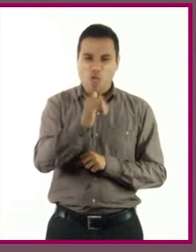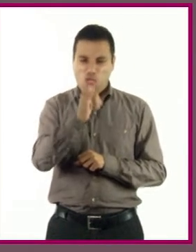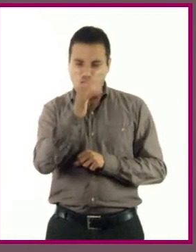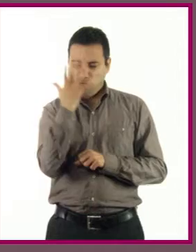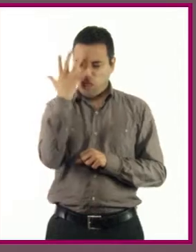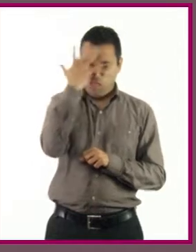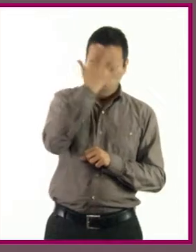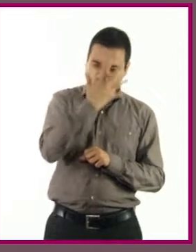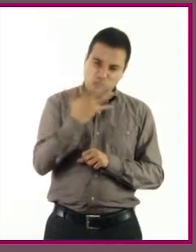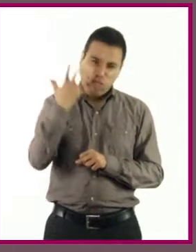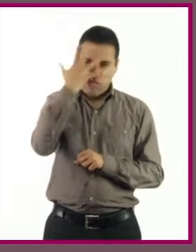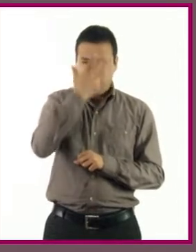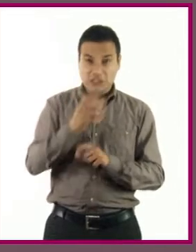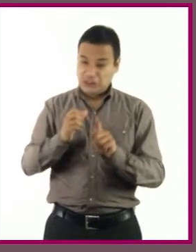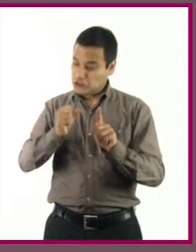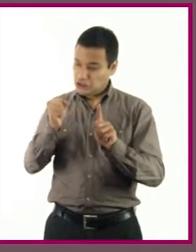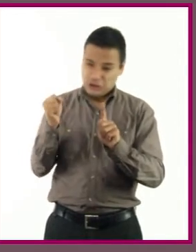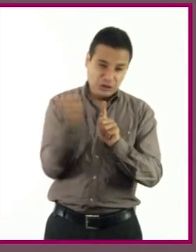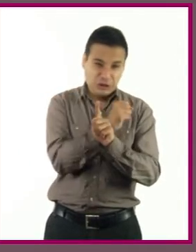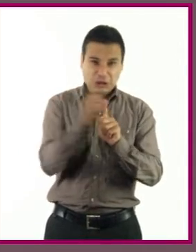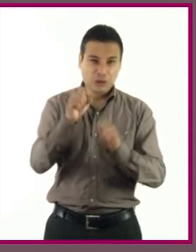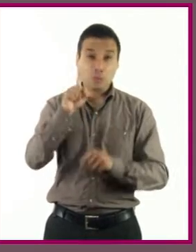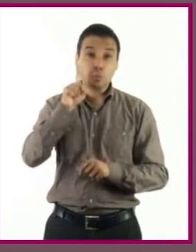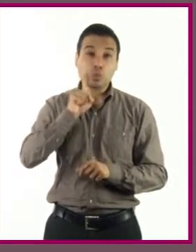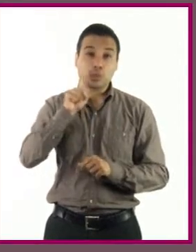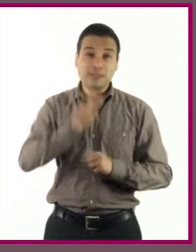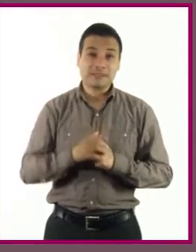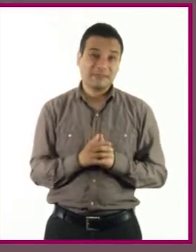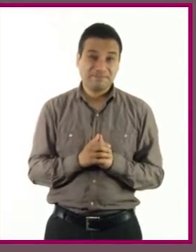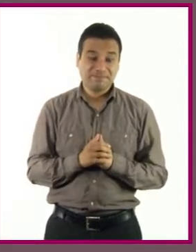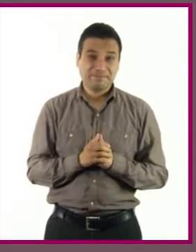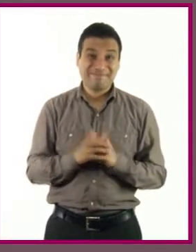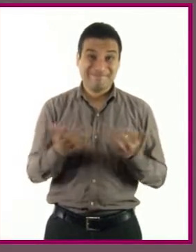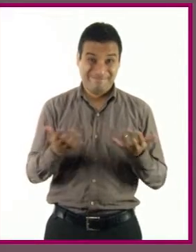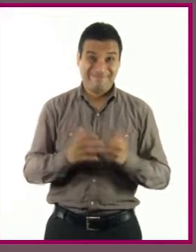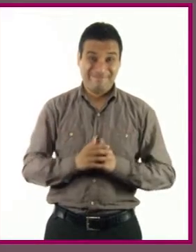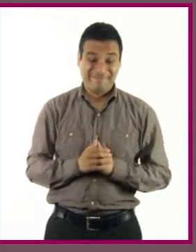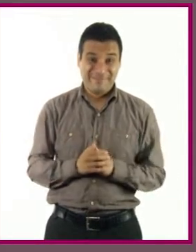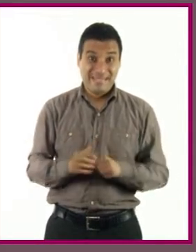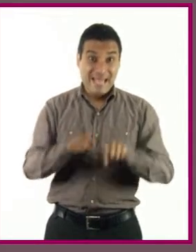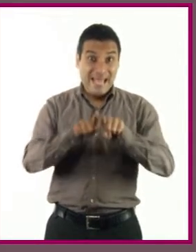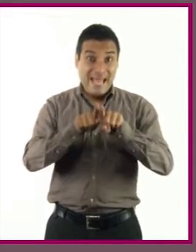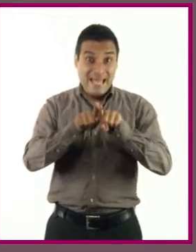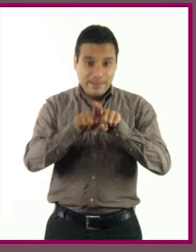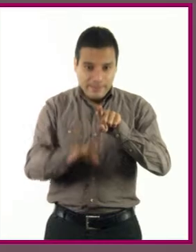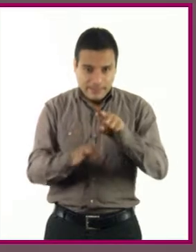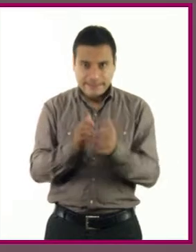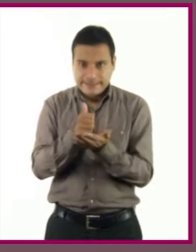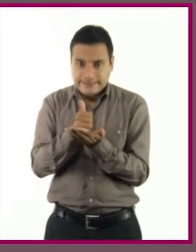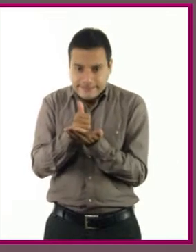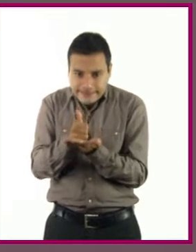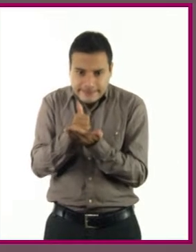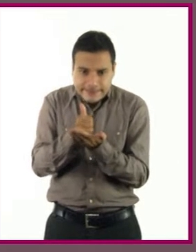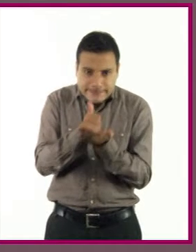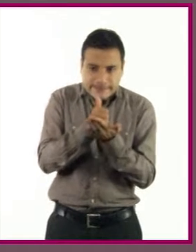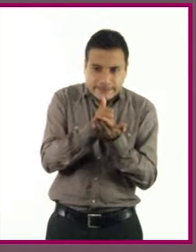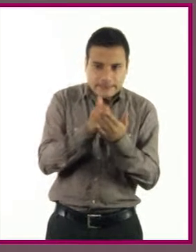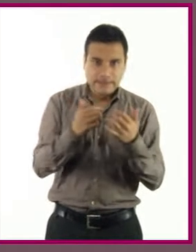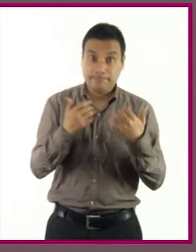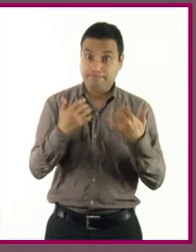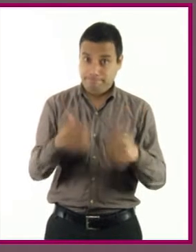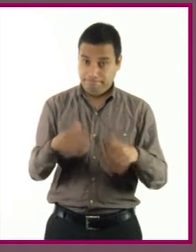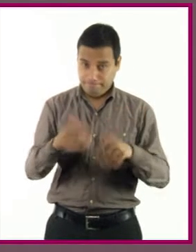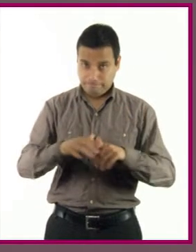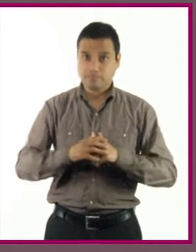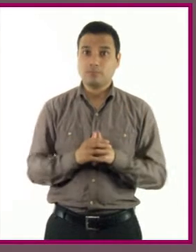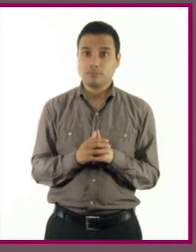desquitaba su frustración y enojo con ellas. Mantener a sus hermanas fue una responsabilidad constante para Mary,